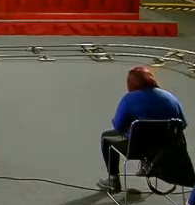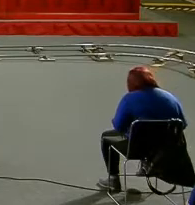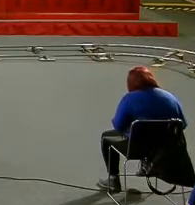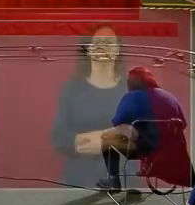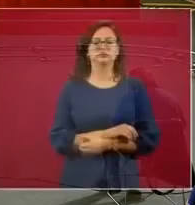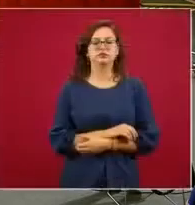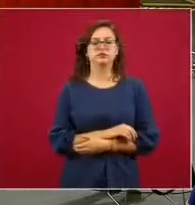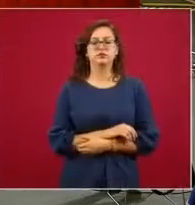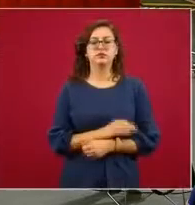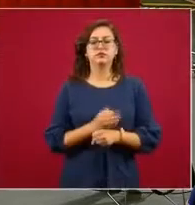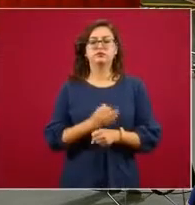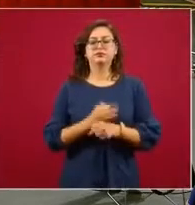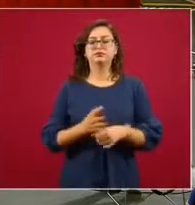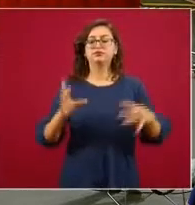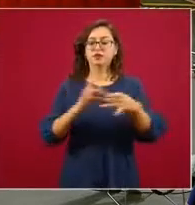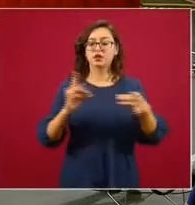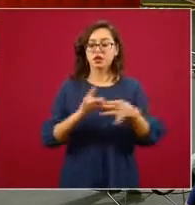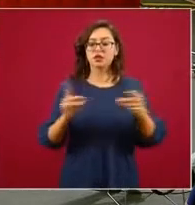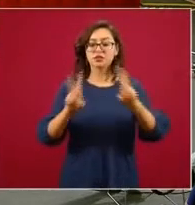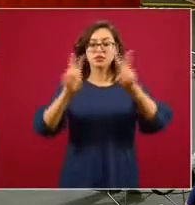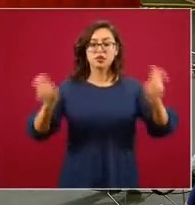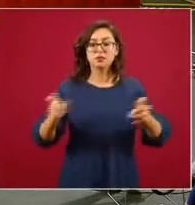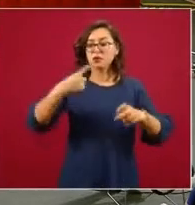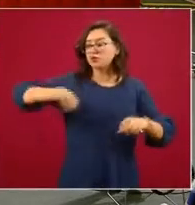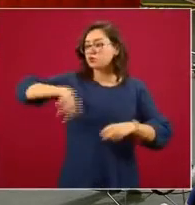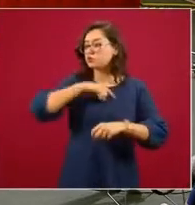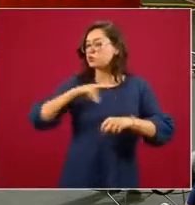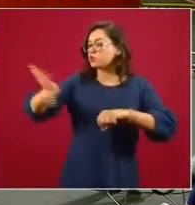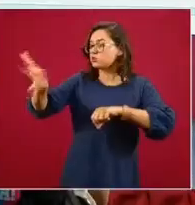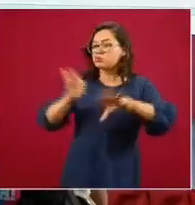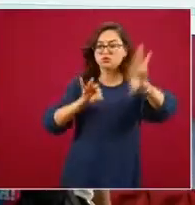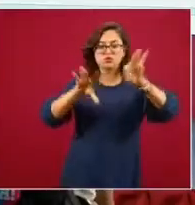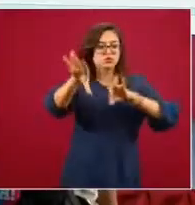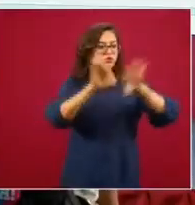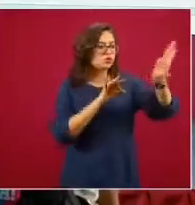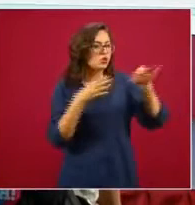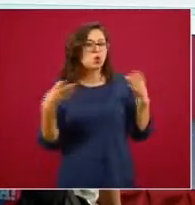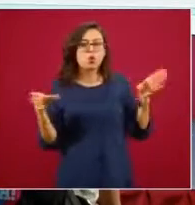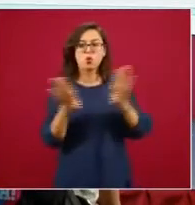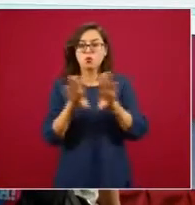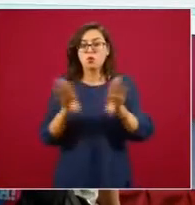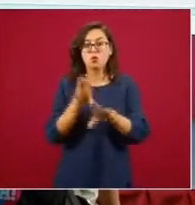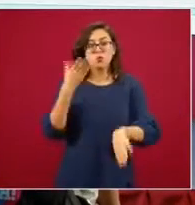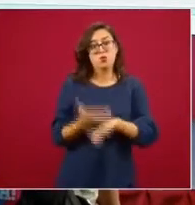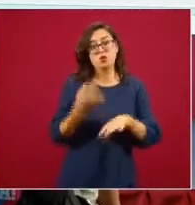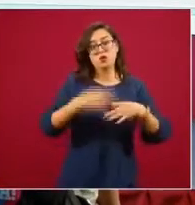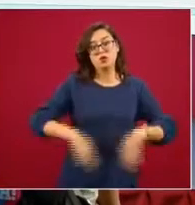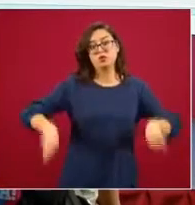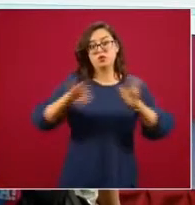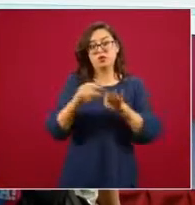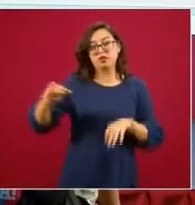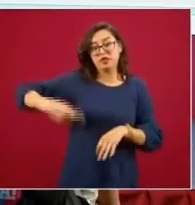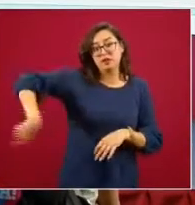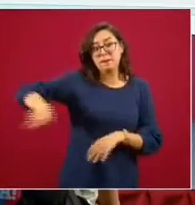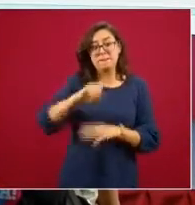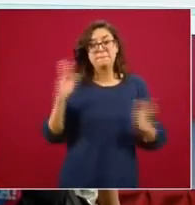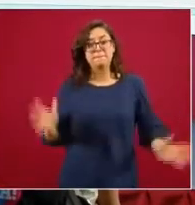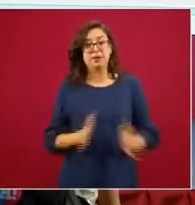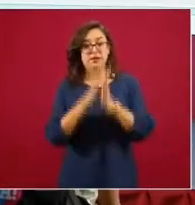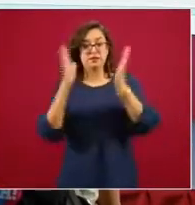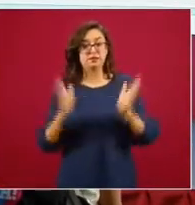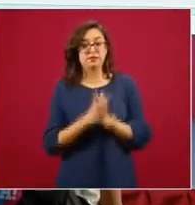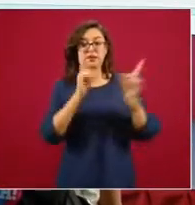este proceso de selección y por qué era tan importante esta cohesión y esta participación de todas